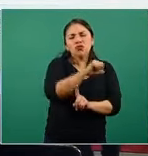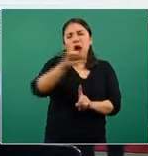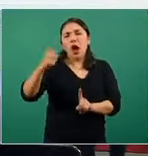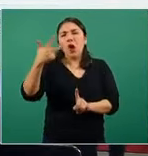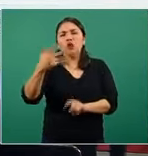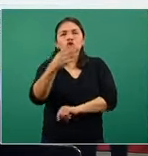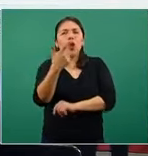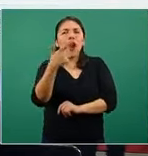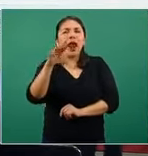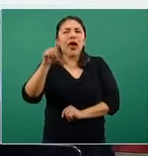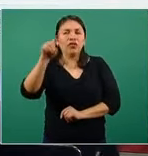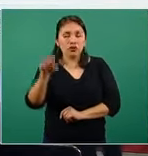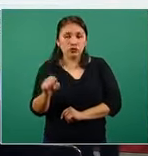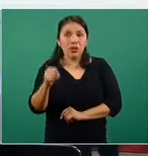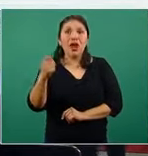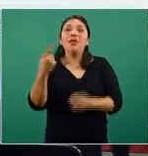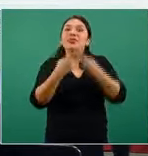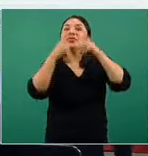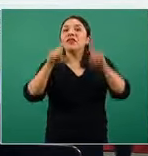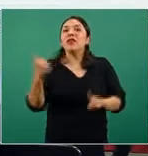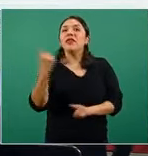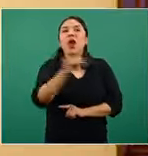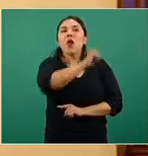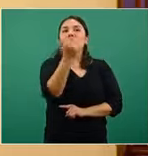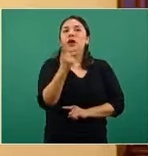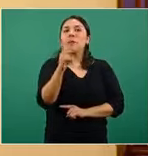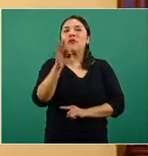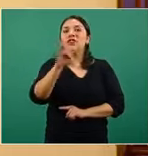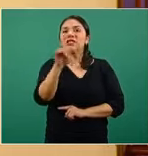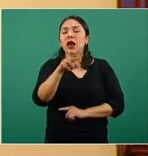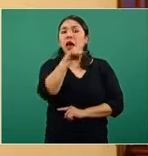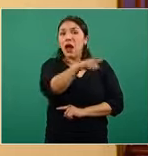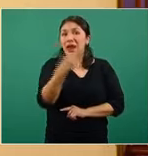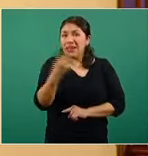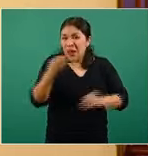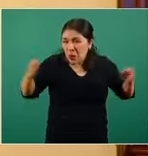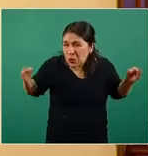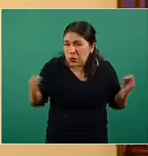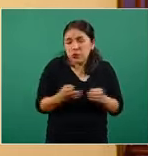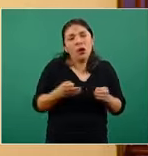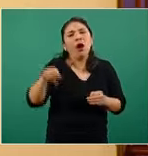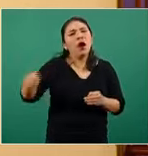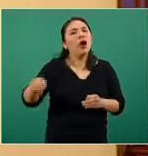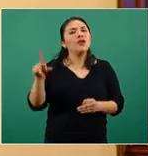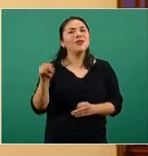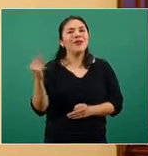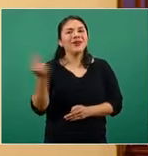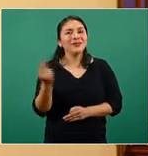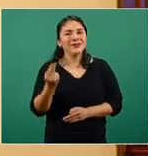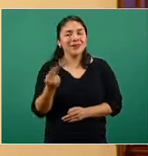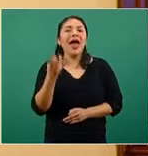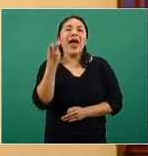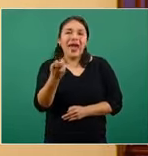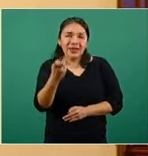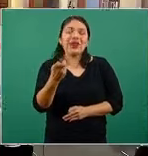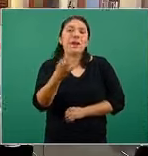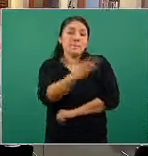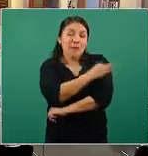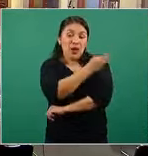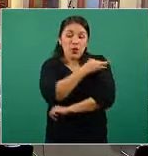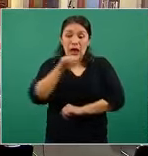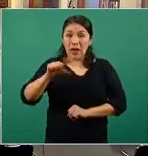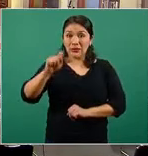Esta vacuna, a diferencia de Pfizer-BioNTech, no requiere de ultracongelación. Entonces, esto hace que la vacuna